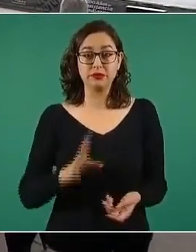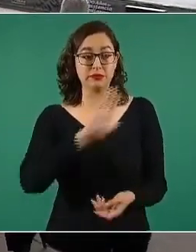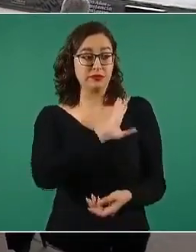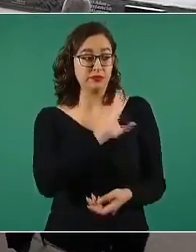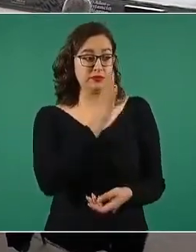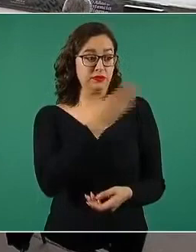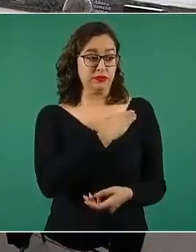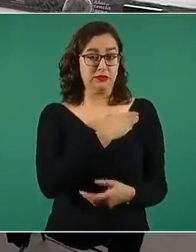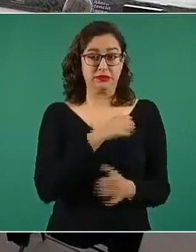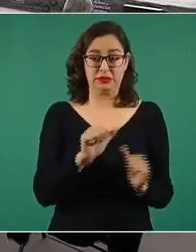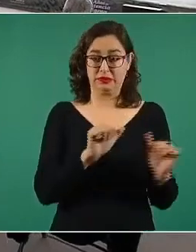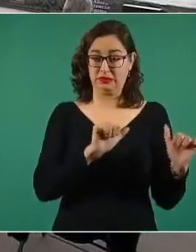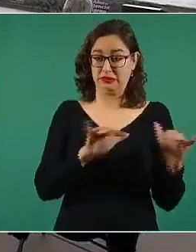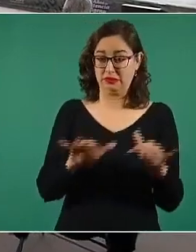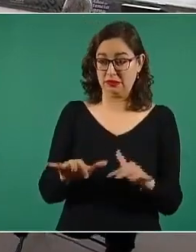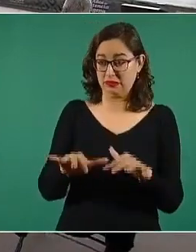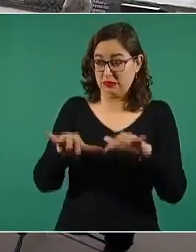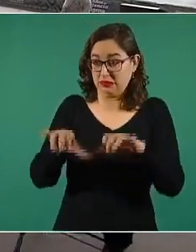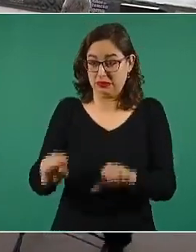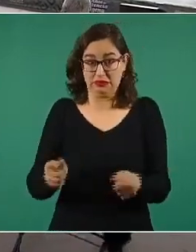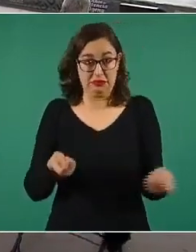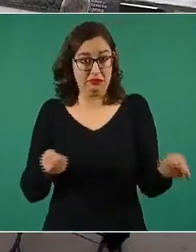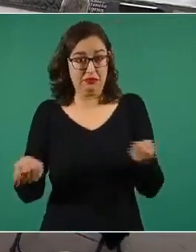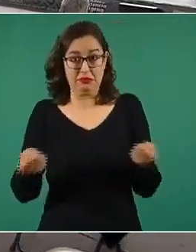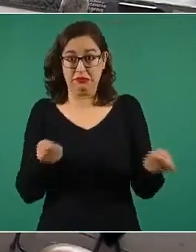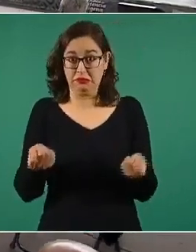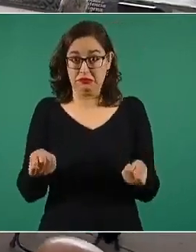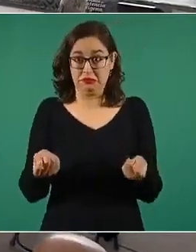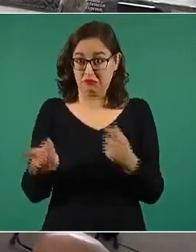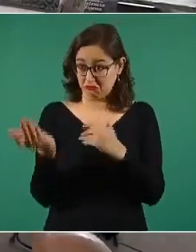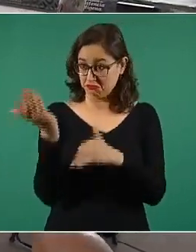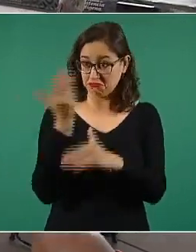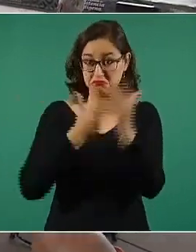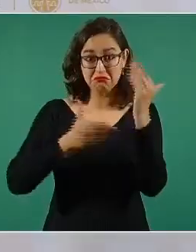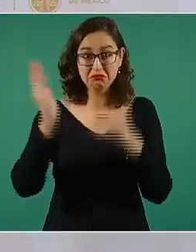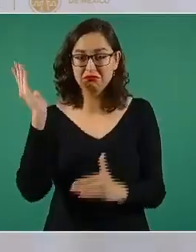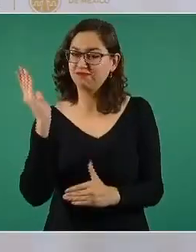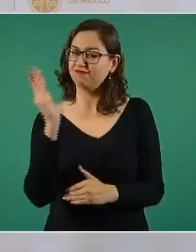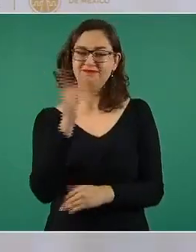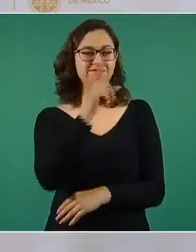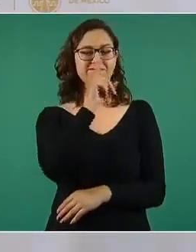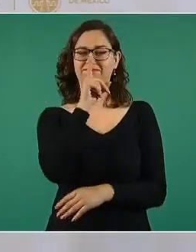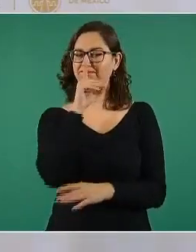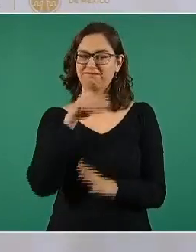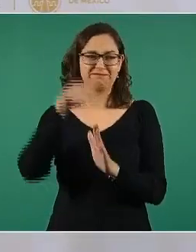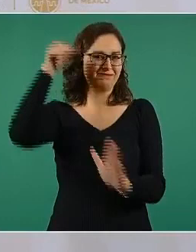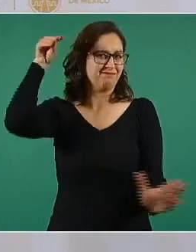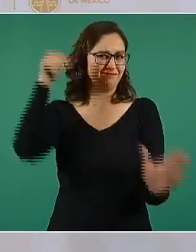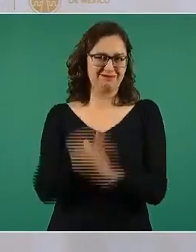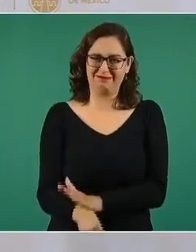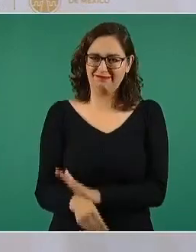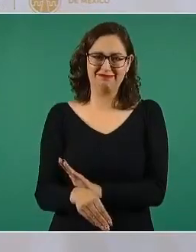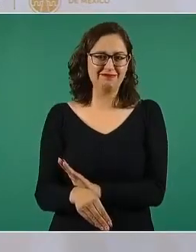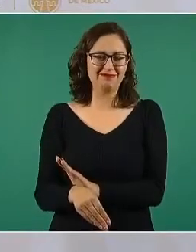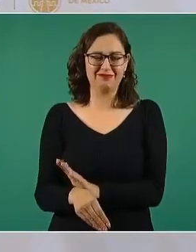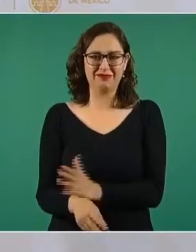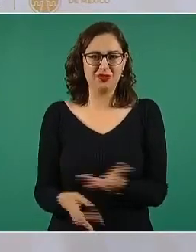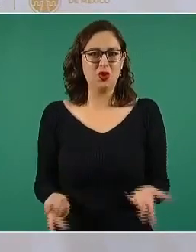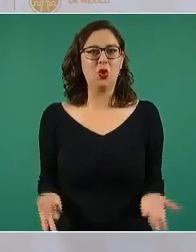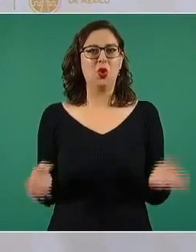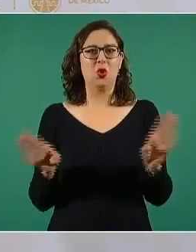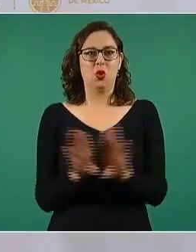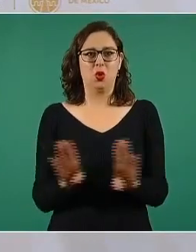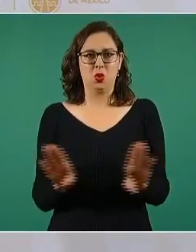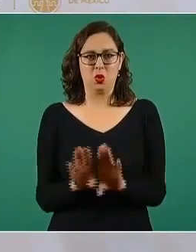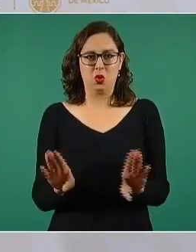fue un rotundo fracaso. ¿De qué civilización se puede hablar si se